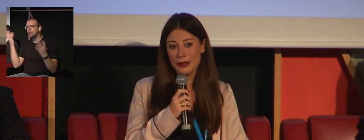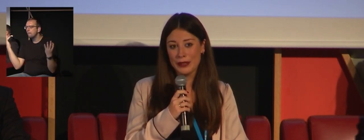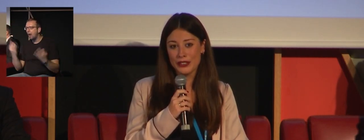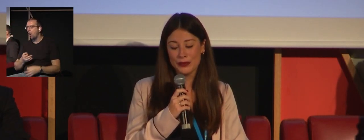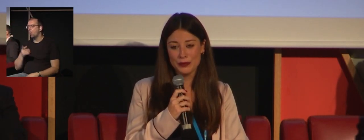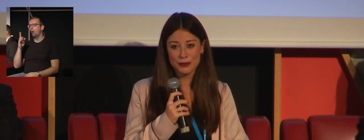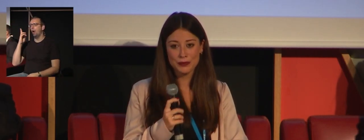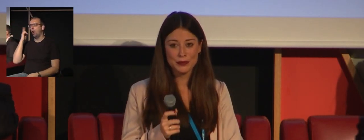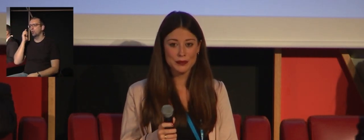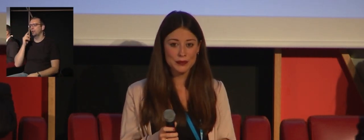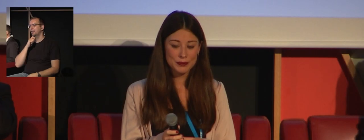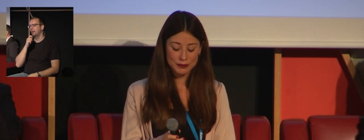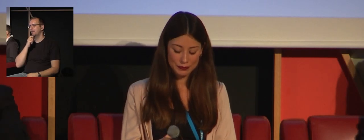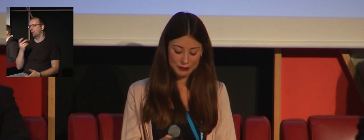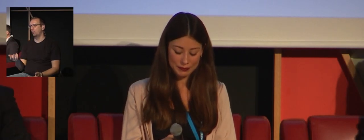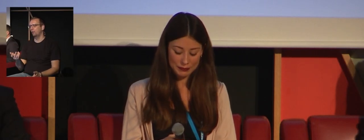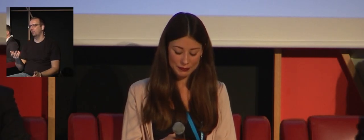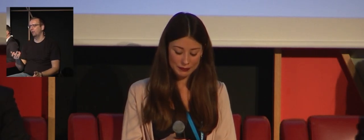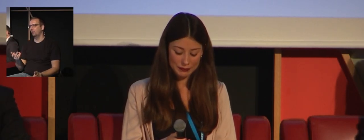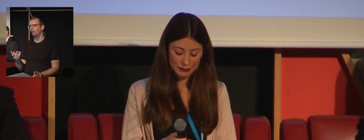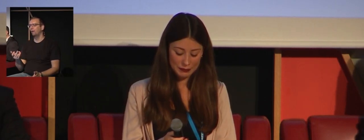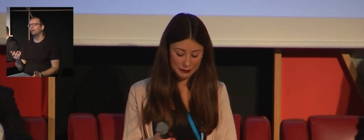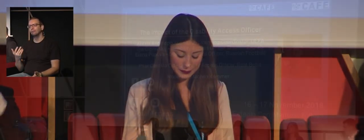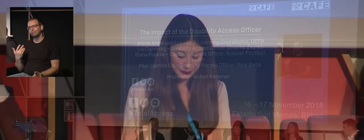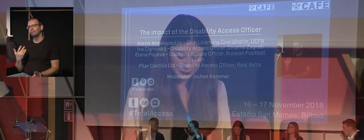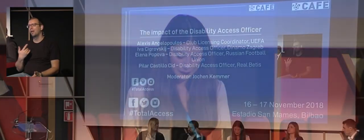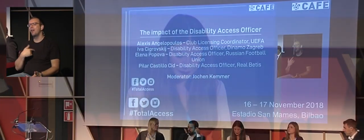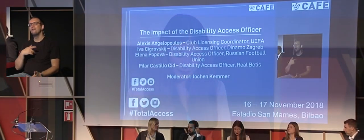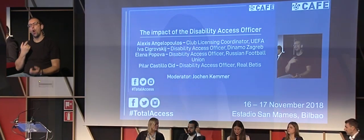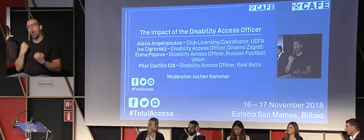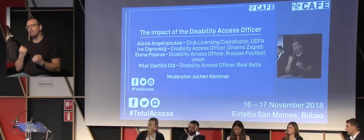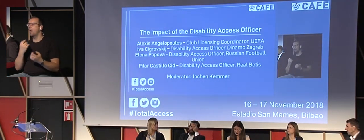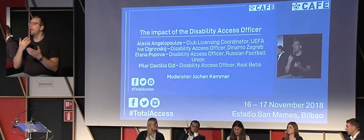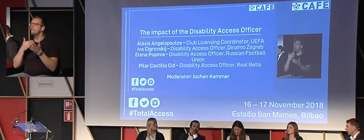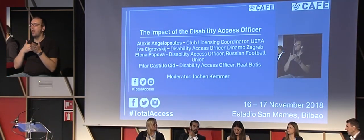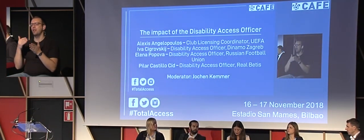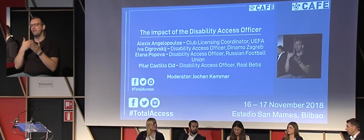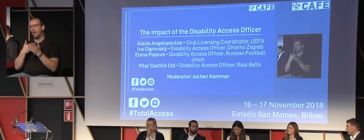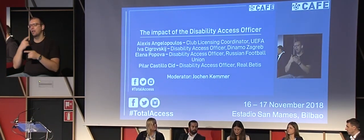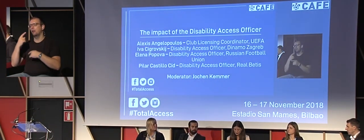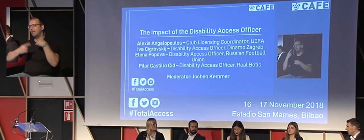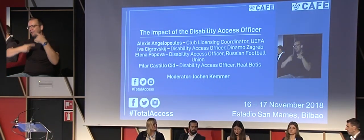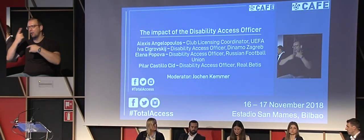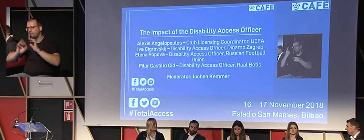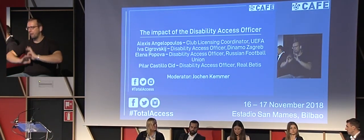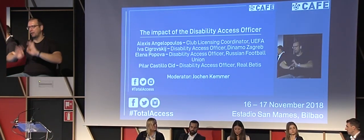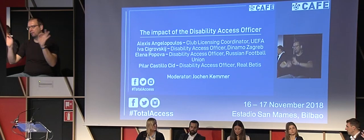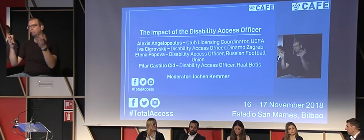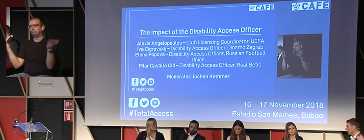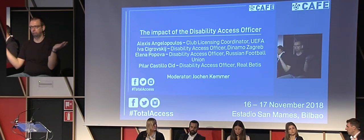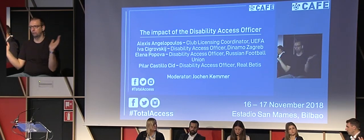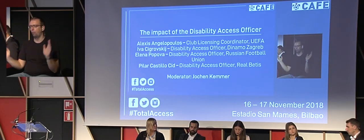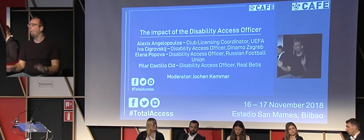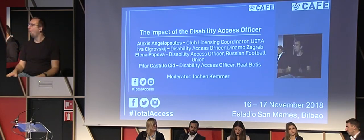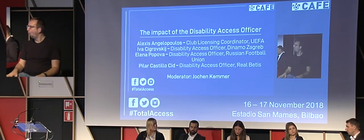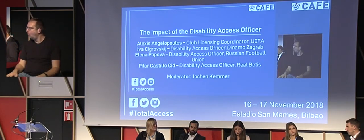en este aspecto. Thanks, Pilar, for pushing this topic constantly within your club.